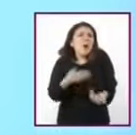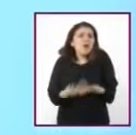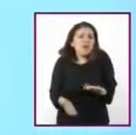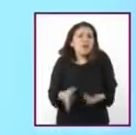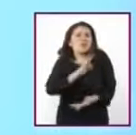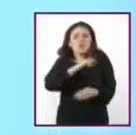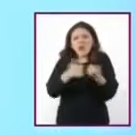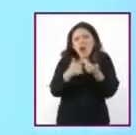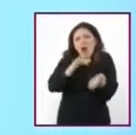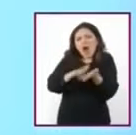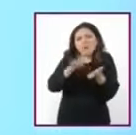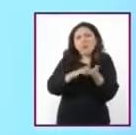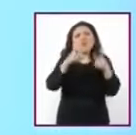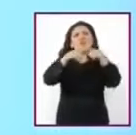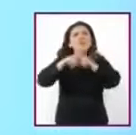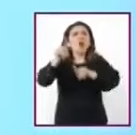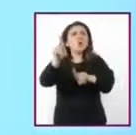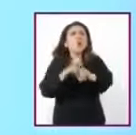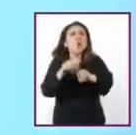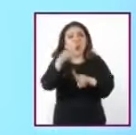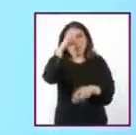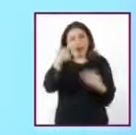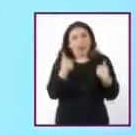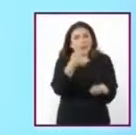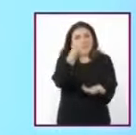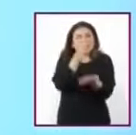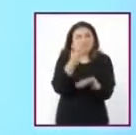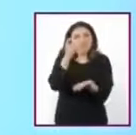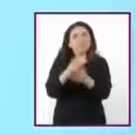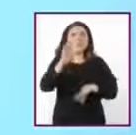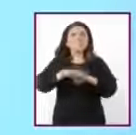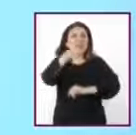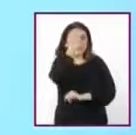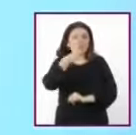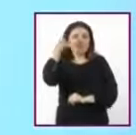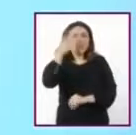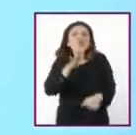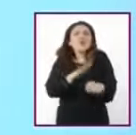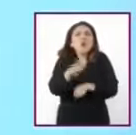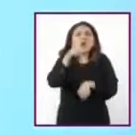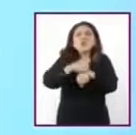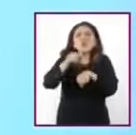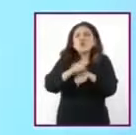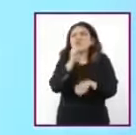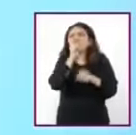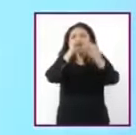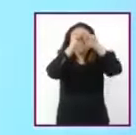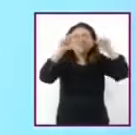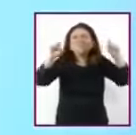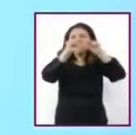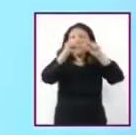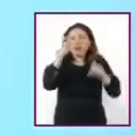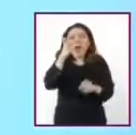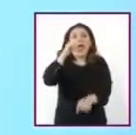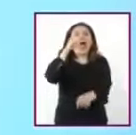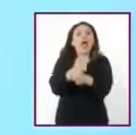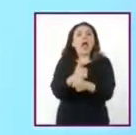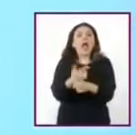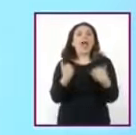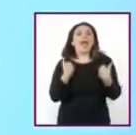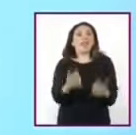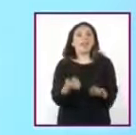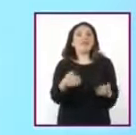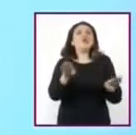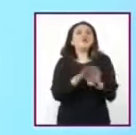Incluso pueden apoyarse con el manejo de colores para identificar de mejor manera algunas de las cifras que contiene la información y así evidenciar de